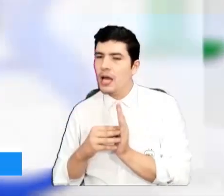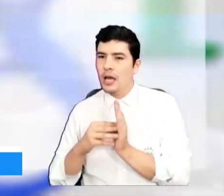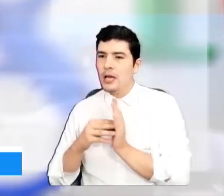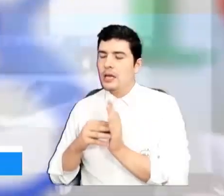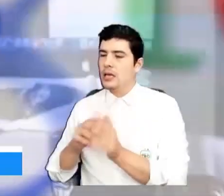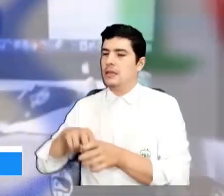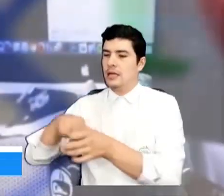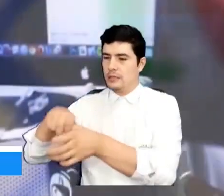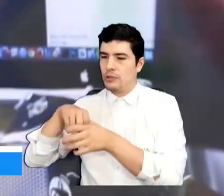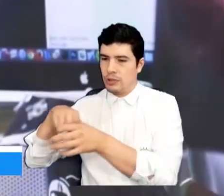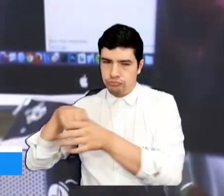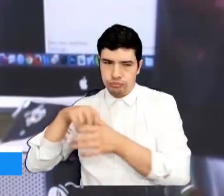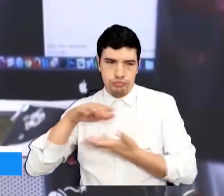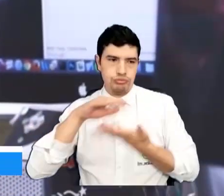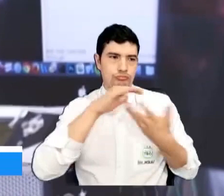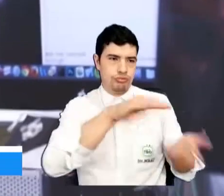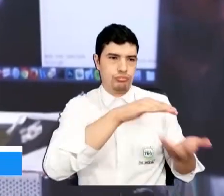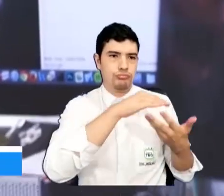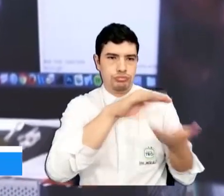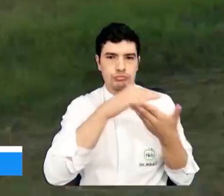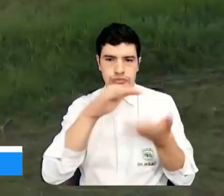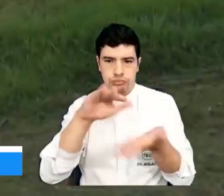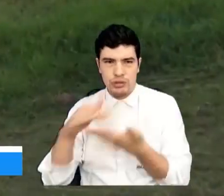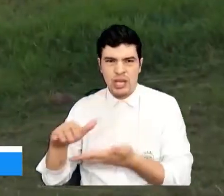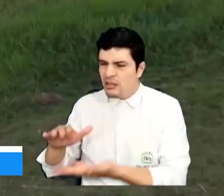Una pequeña parte del país se beneficia con la